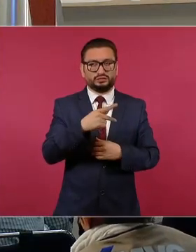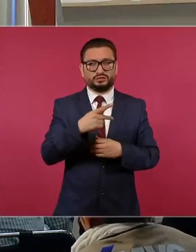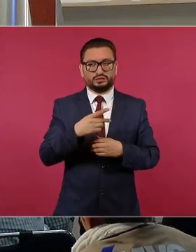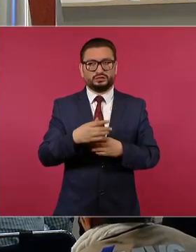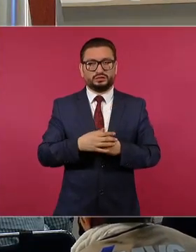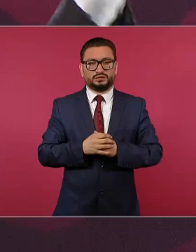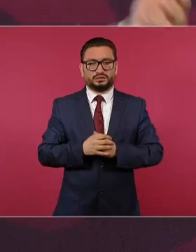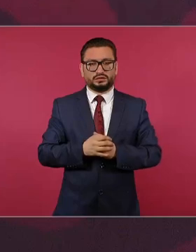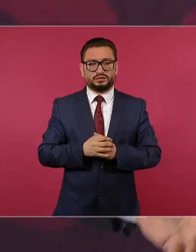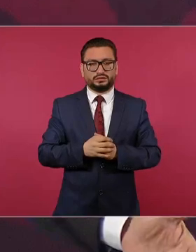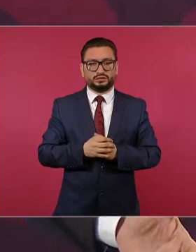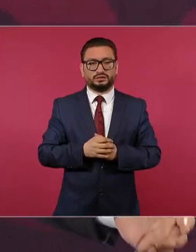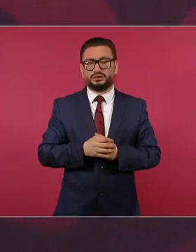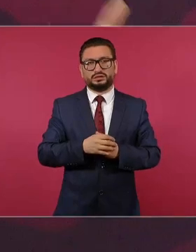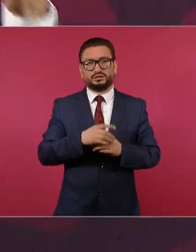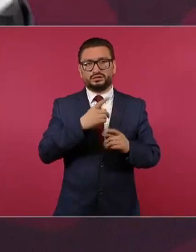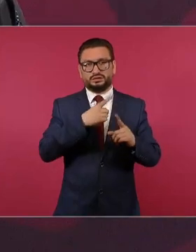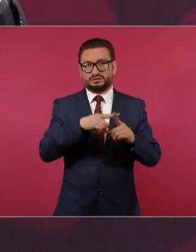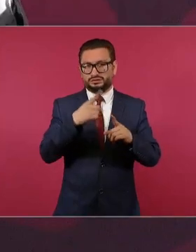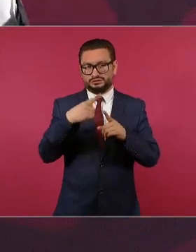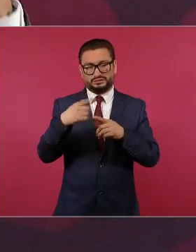ahí. No,